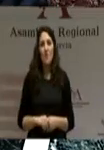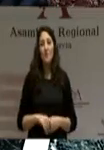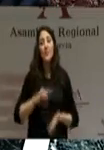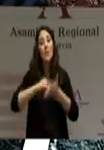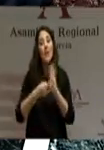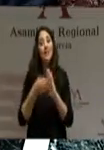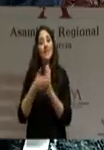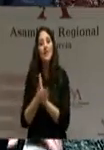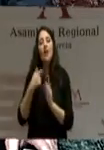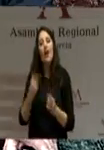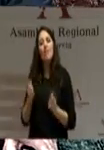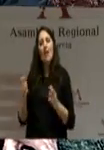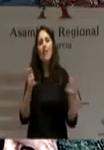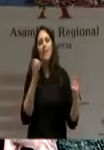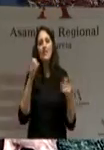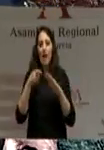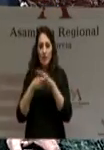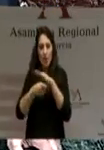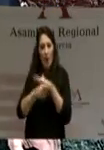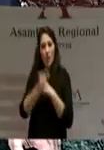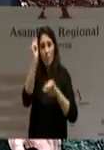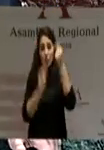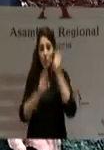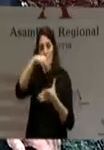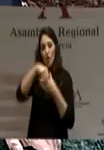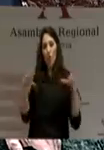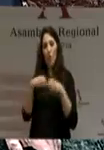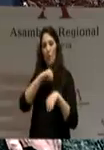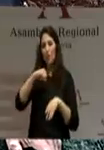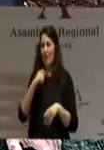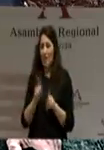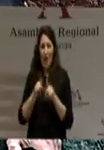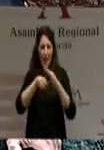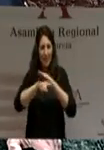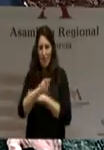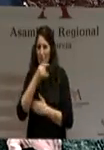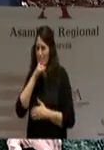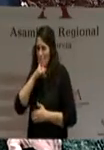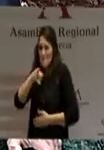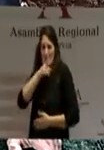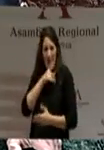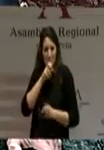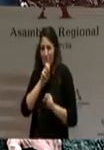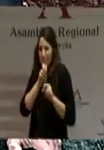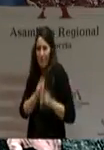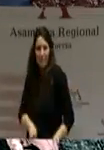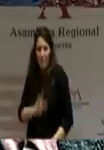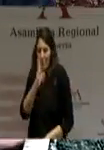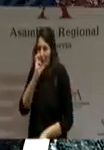la especulación y los presupuestos de la comunidad, pésimamente gestionados, nos han conducido a un agujero de